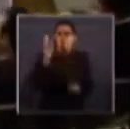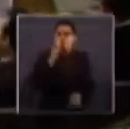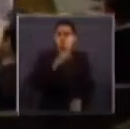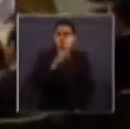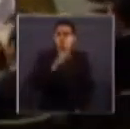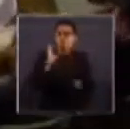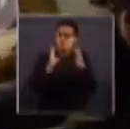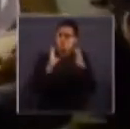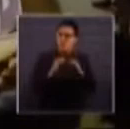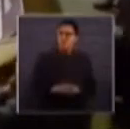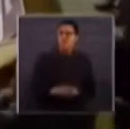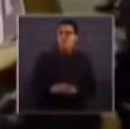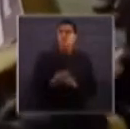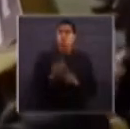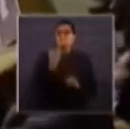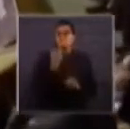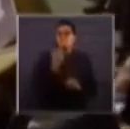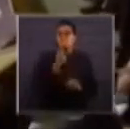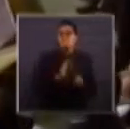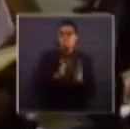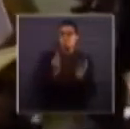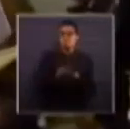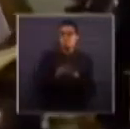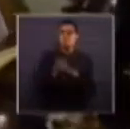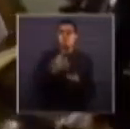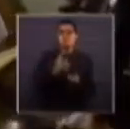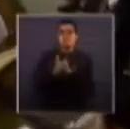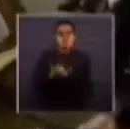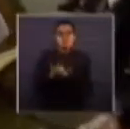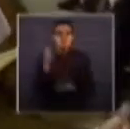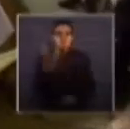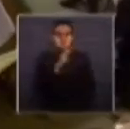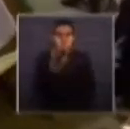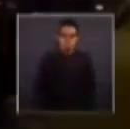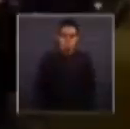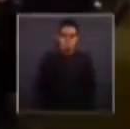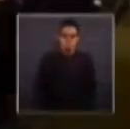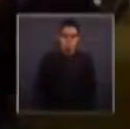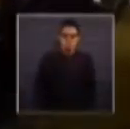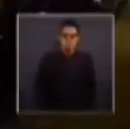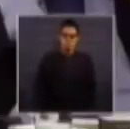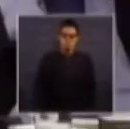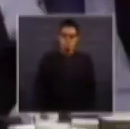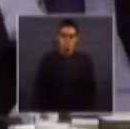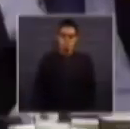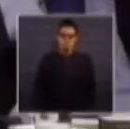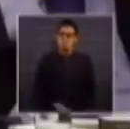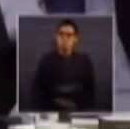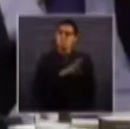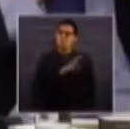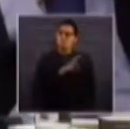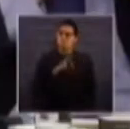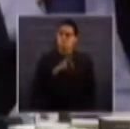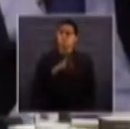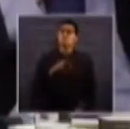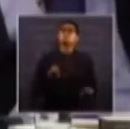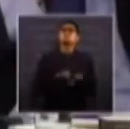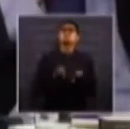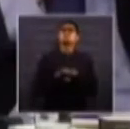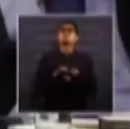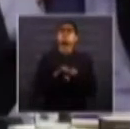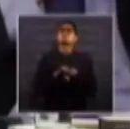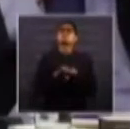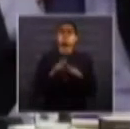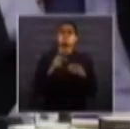que incidan en la mejora del medio ambiente, de la calidad del aire, del uso del agua. ¿Podría ser más concreta con respecto a sus